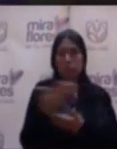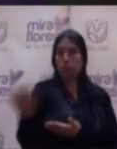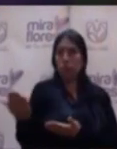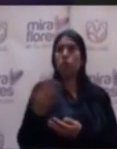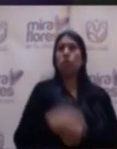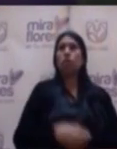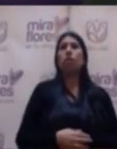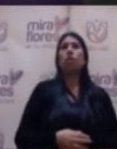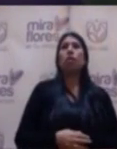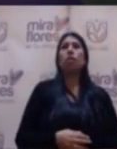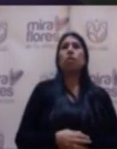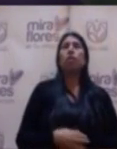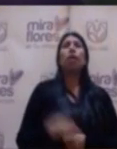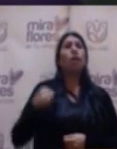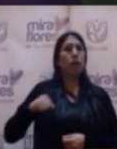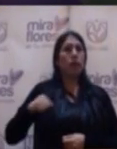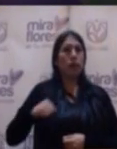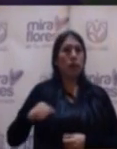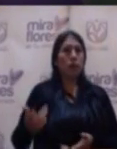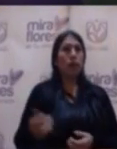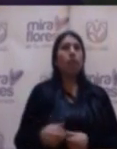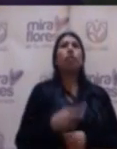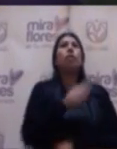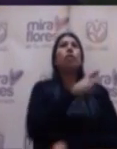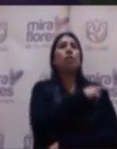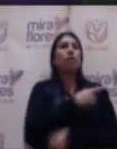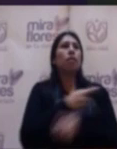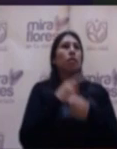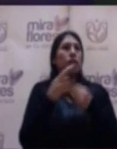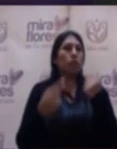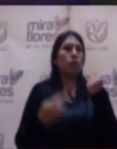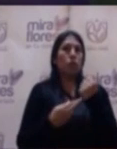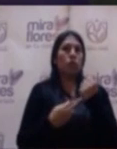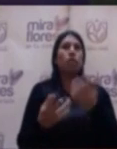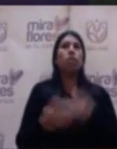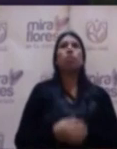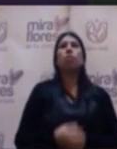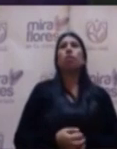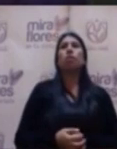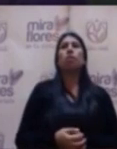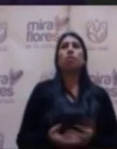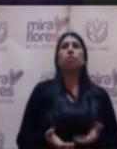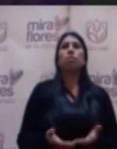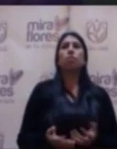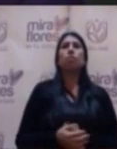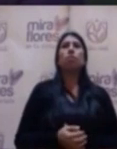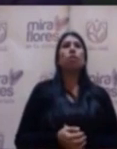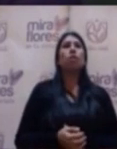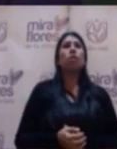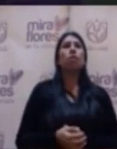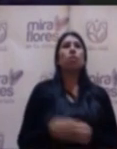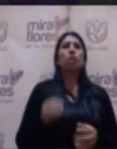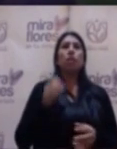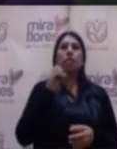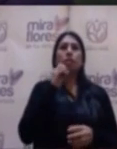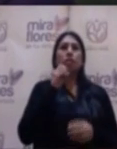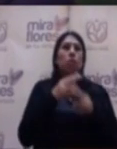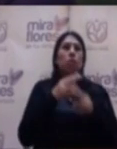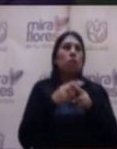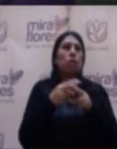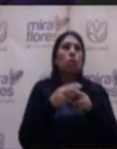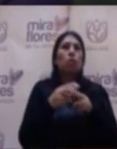todos, señor alcalde, señores regidores. Bueno, es para dar unas pequeñas palabras